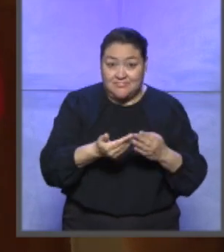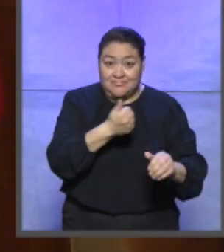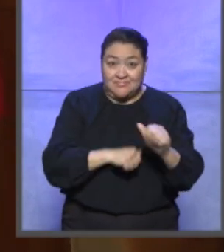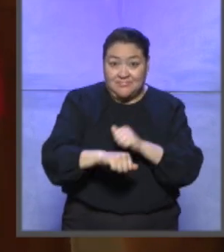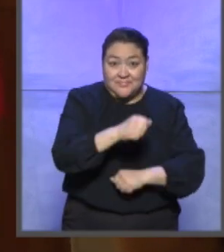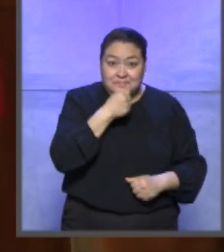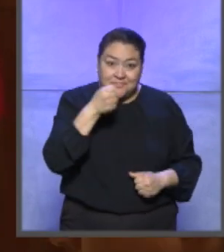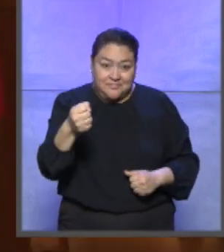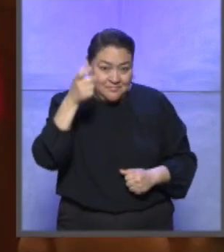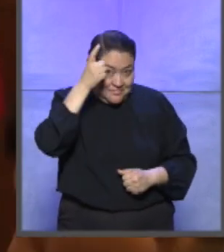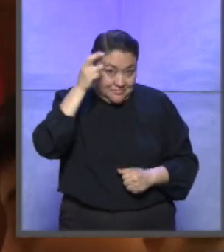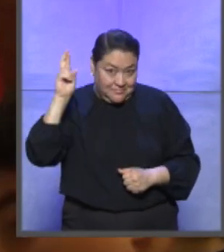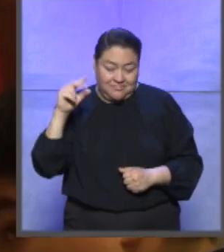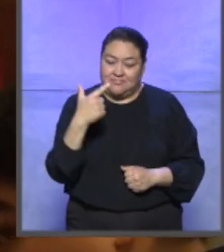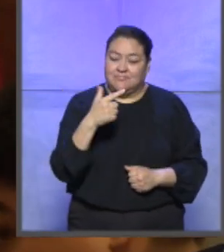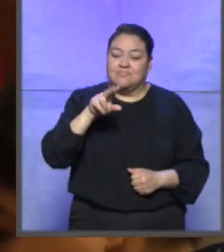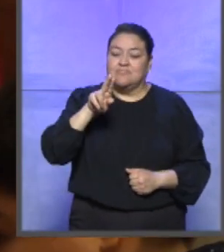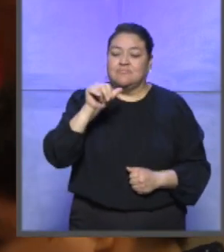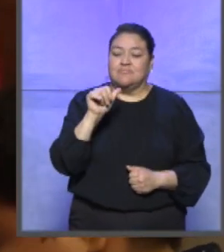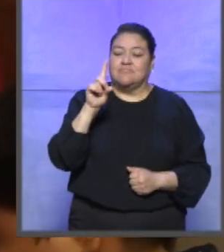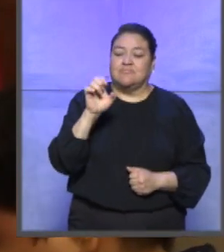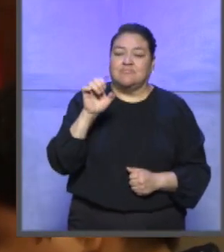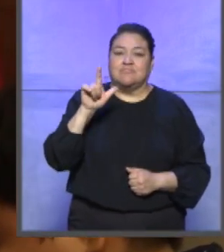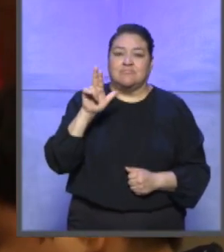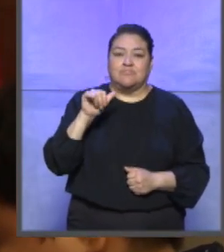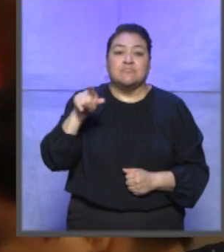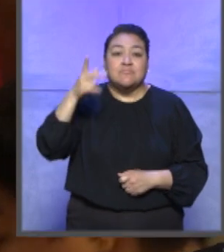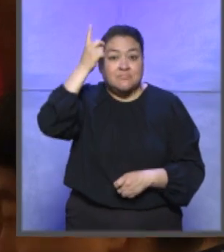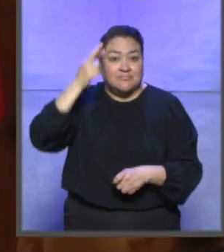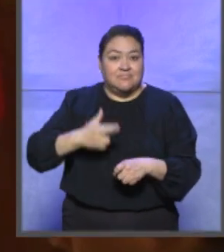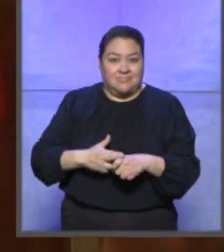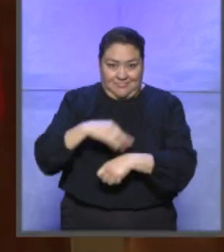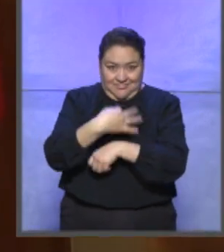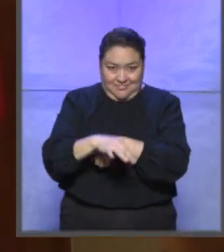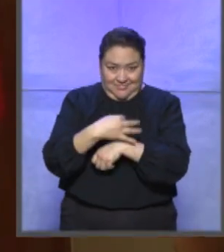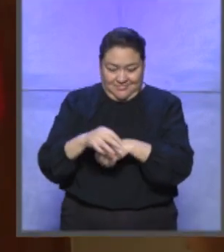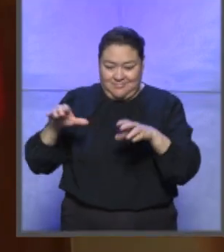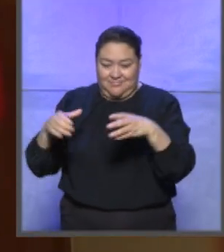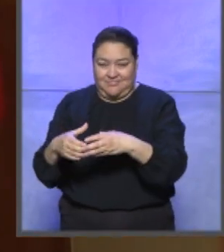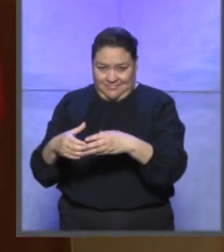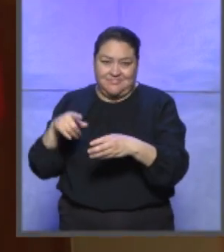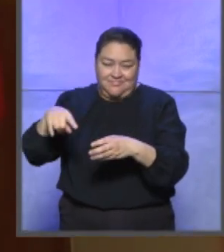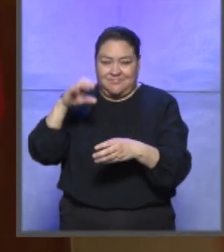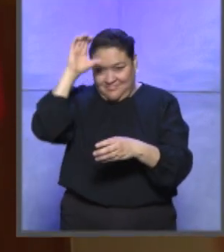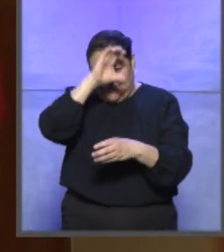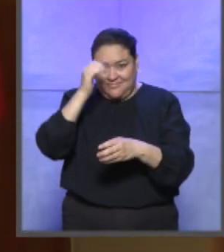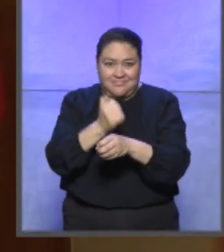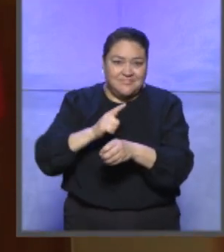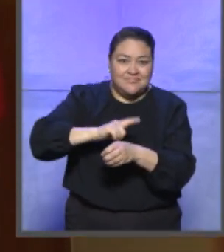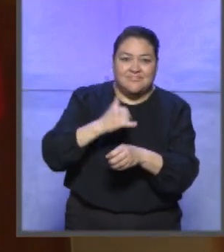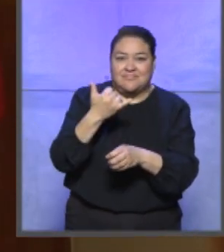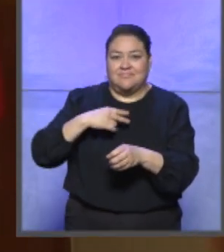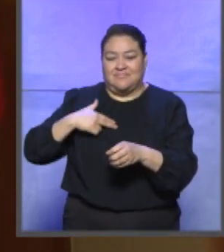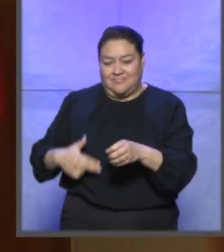Ahora cedo el uso de la voz a la doctora Guadalupe Baustravers Tosca Mota, directora interina de la División Académica de Ciencias